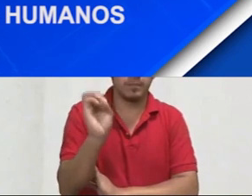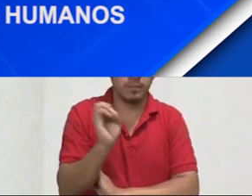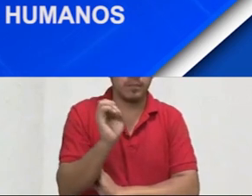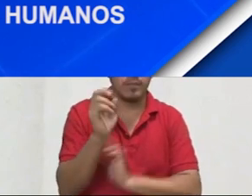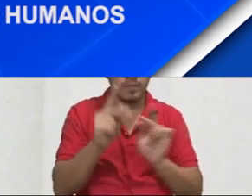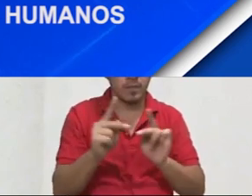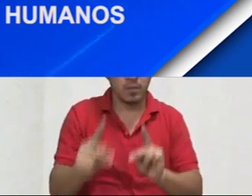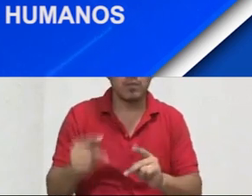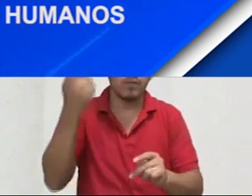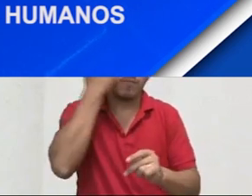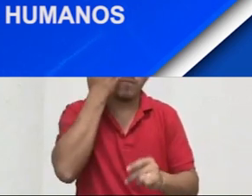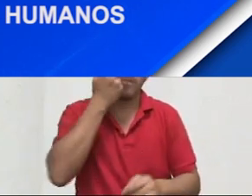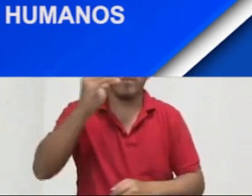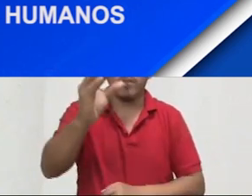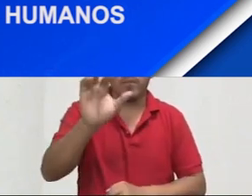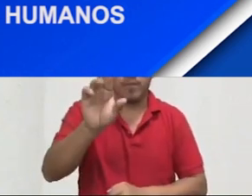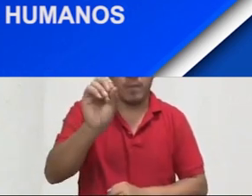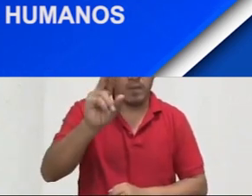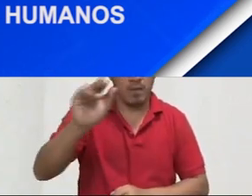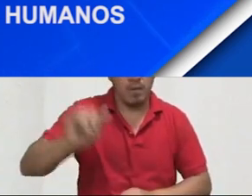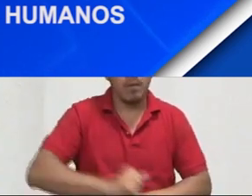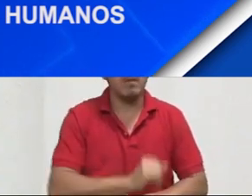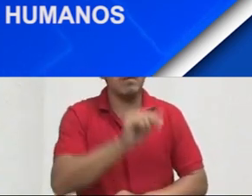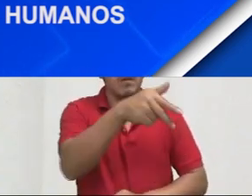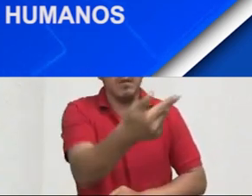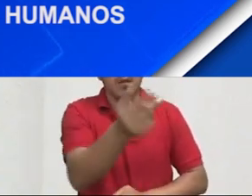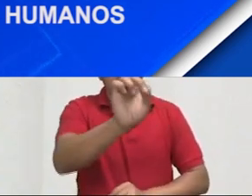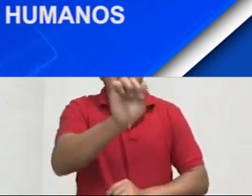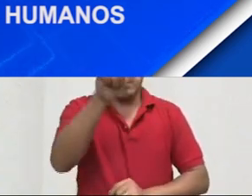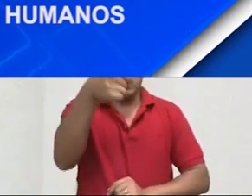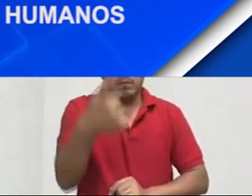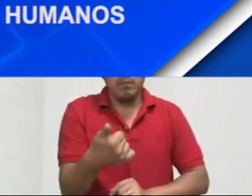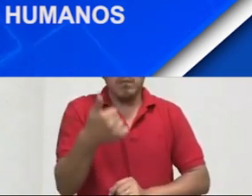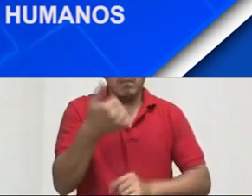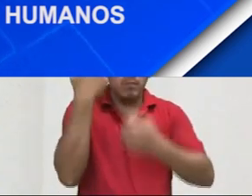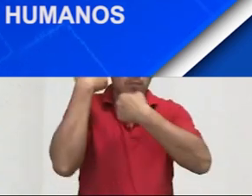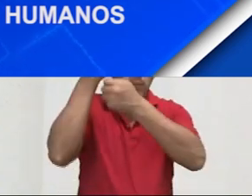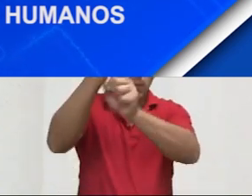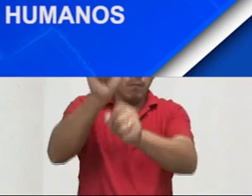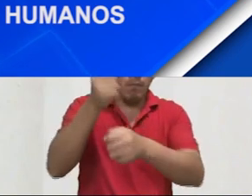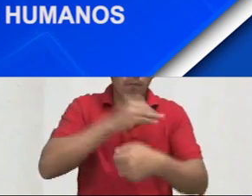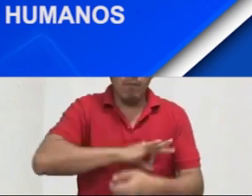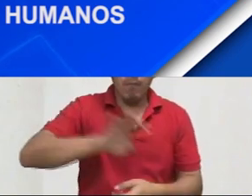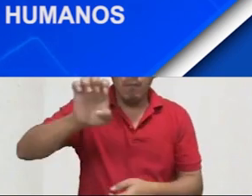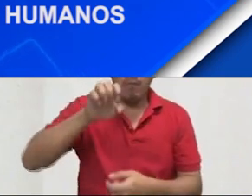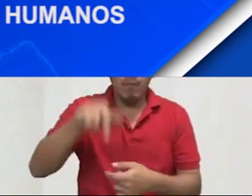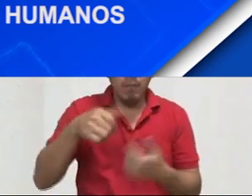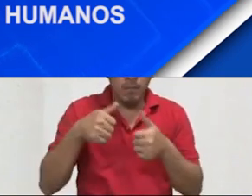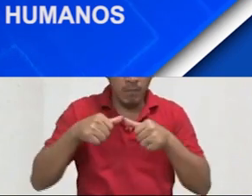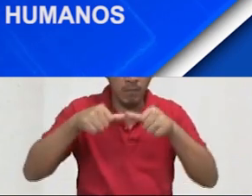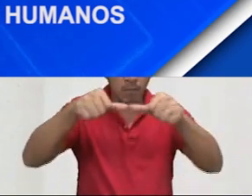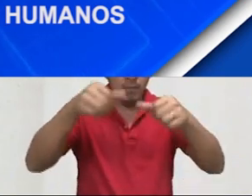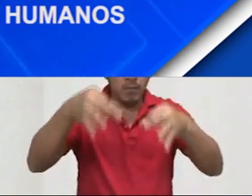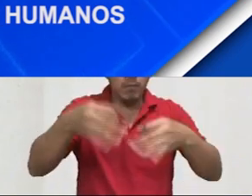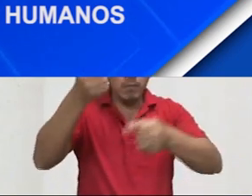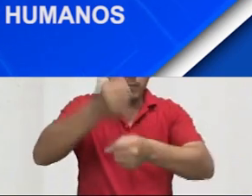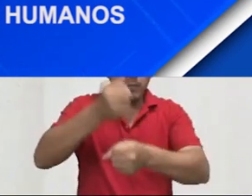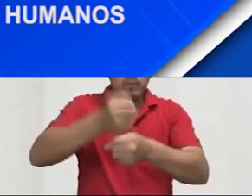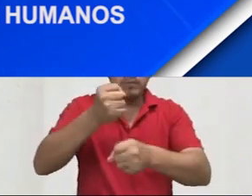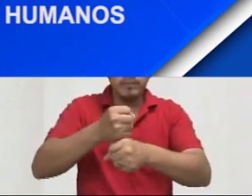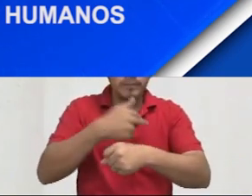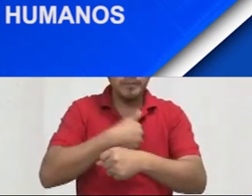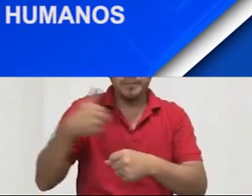9.230 personas con enfermedades crónicas; 816 líderes de fe, en continuidad además a todo el trabajo que se